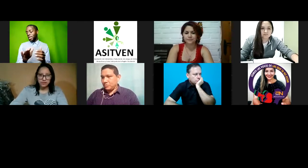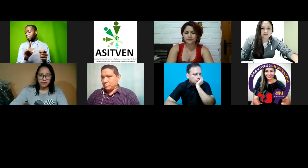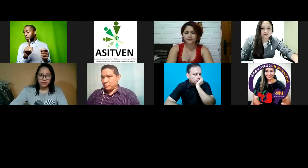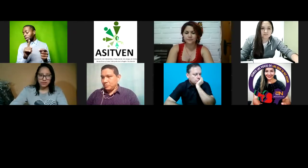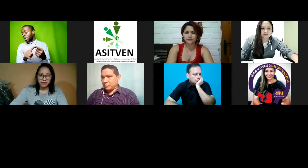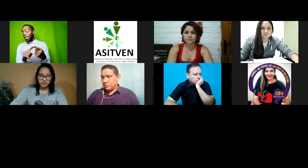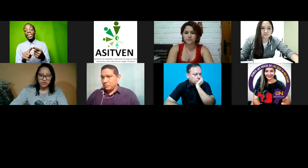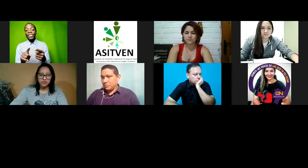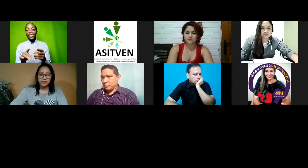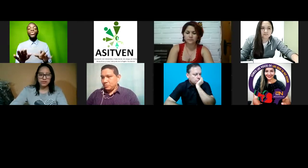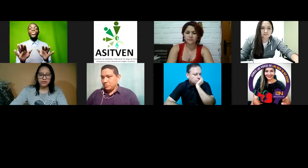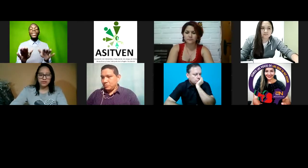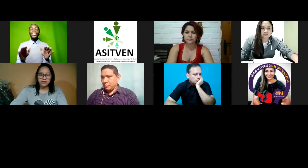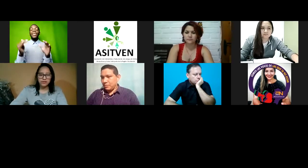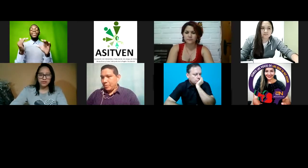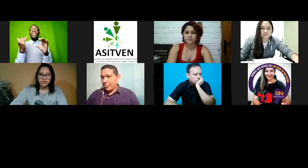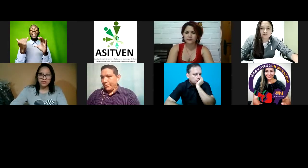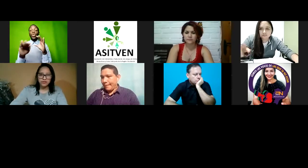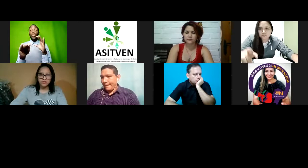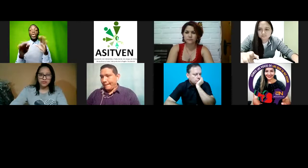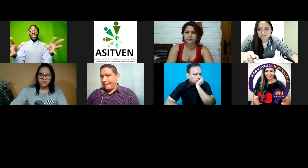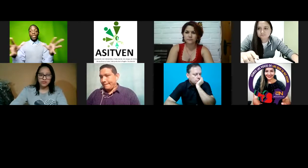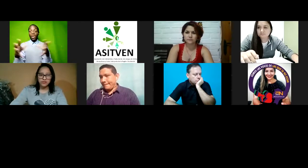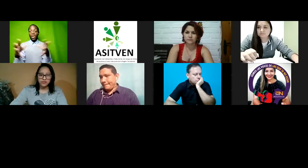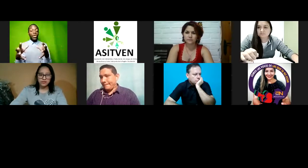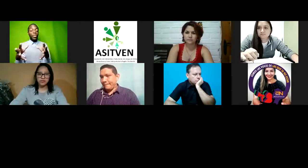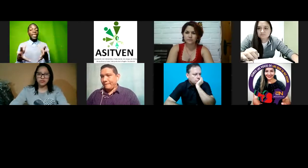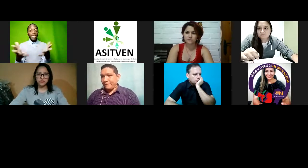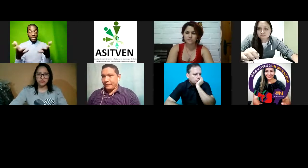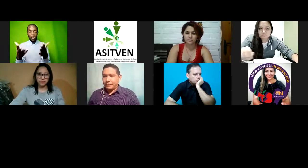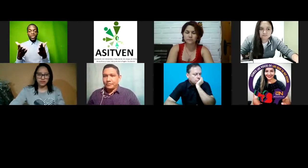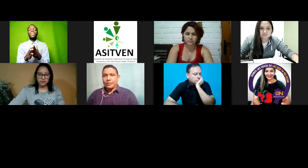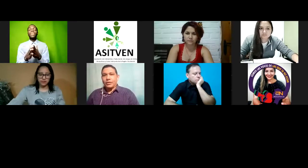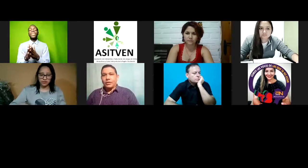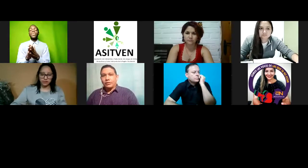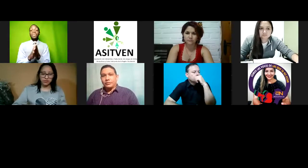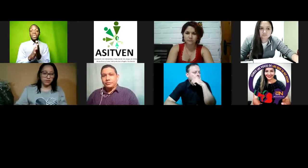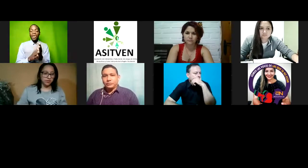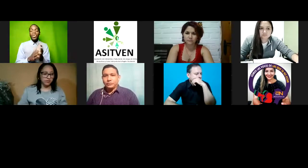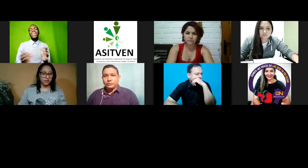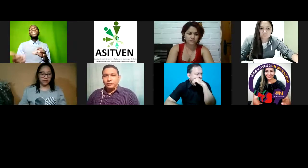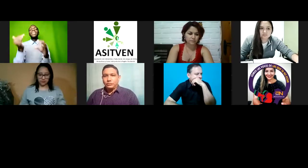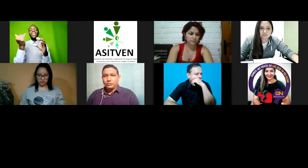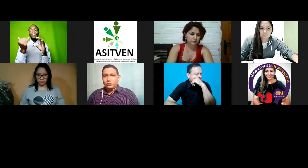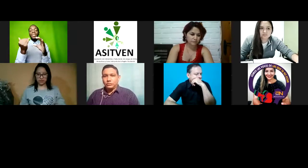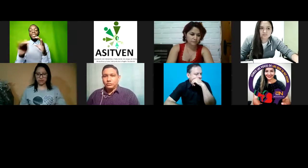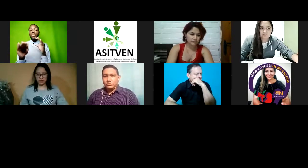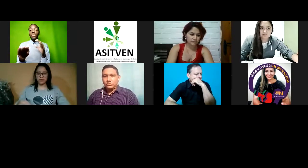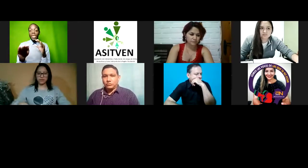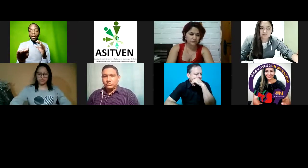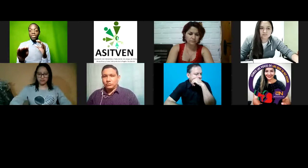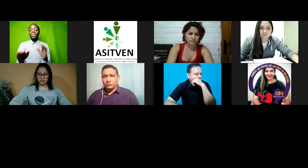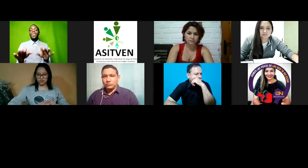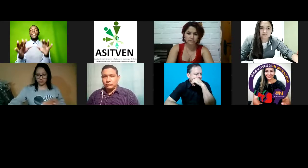actividad. Es sencillo. Ustedes en el grupo, que todos debemos estar diciendo, entonces pida ahorita el video. Se envió